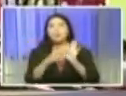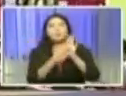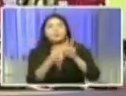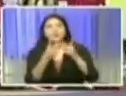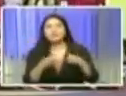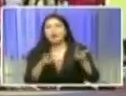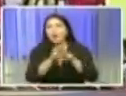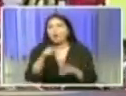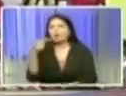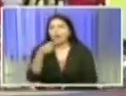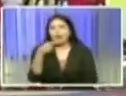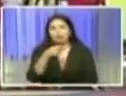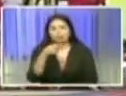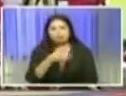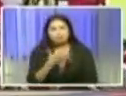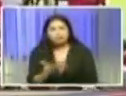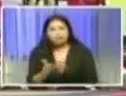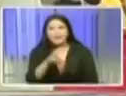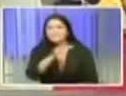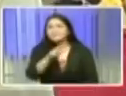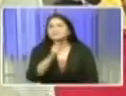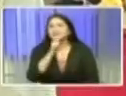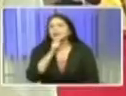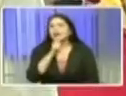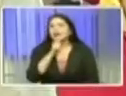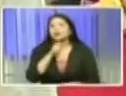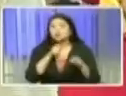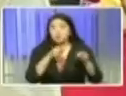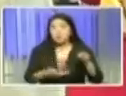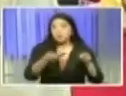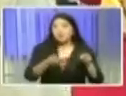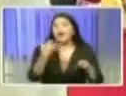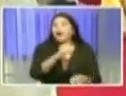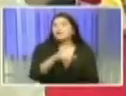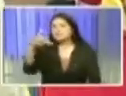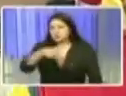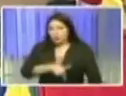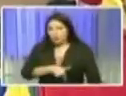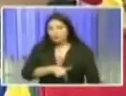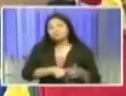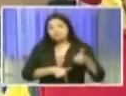antivalores. El que más vale es el que tiene la pistola aquí.